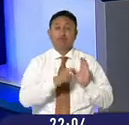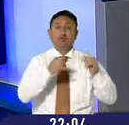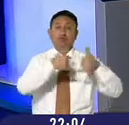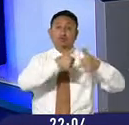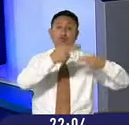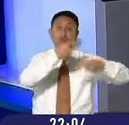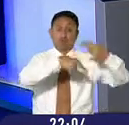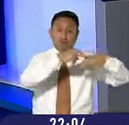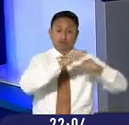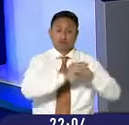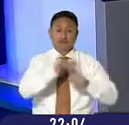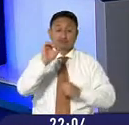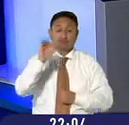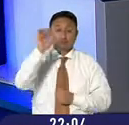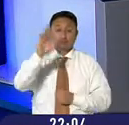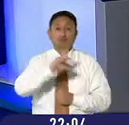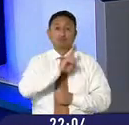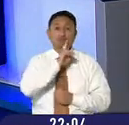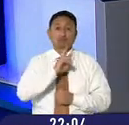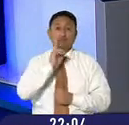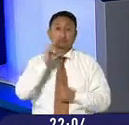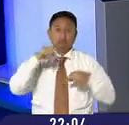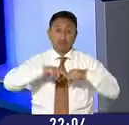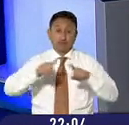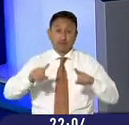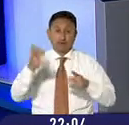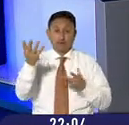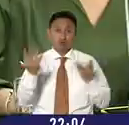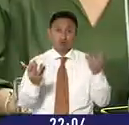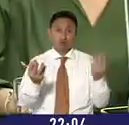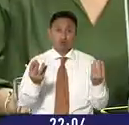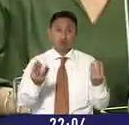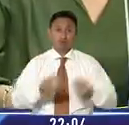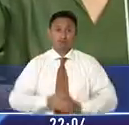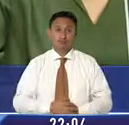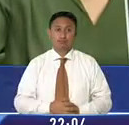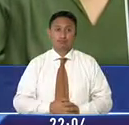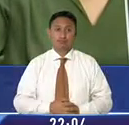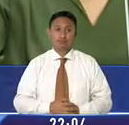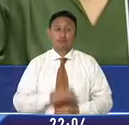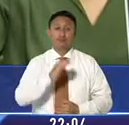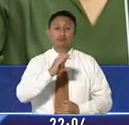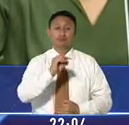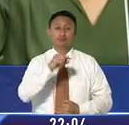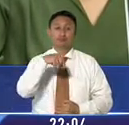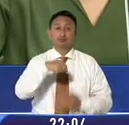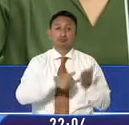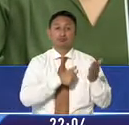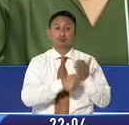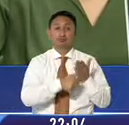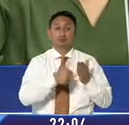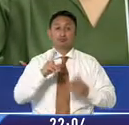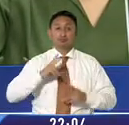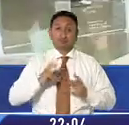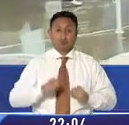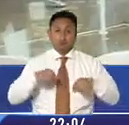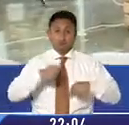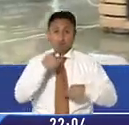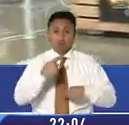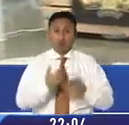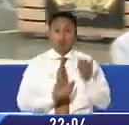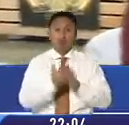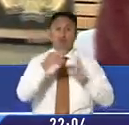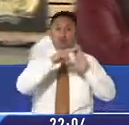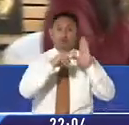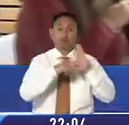cines, restaurantes, entre otros. El COE Nacional y el Ministerio de Salud anunciaron nuevas medidas para las